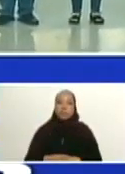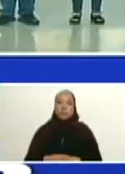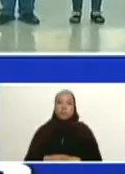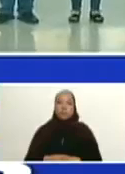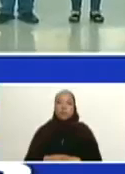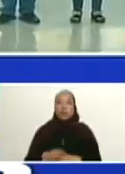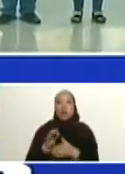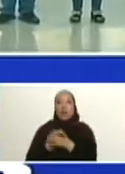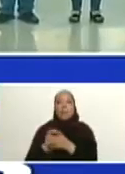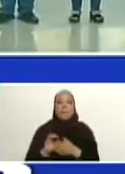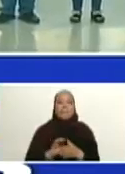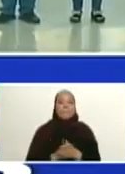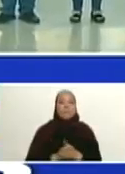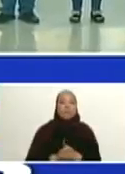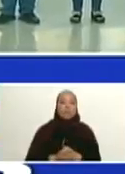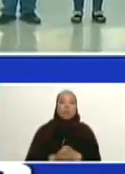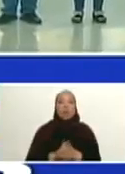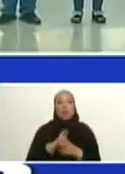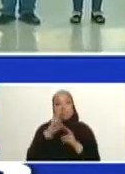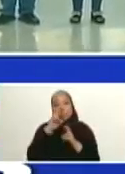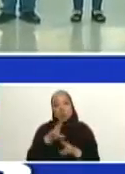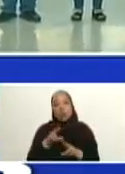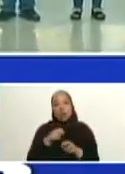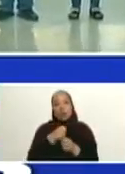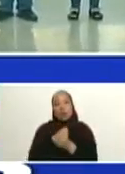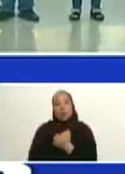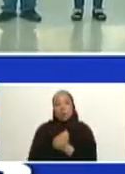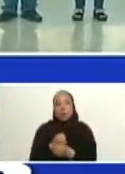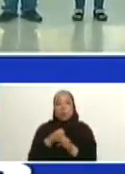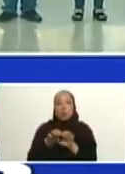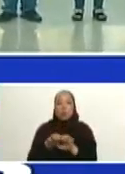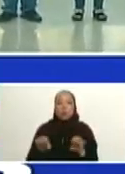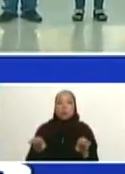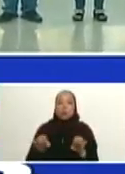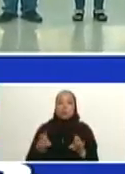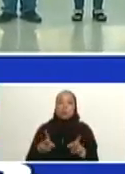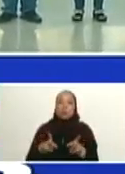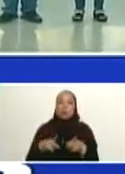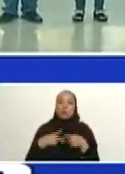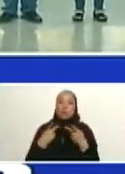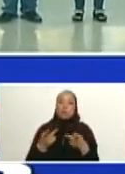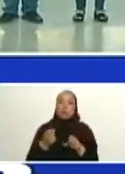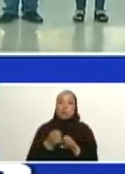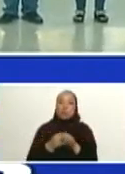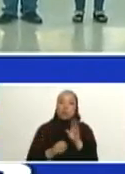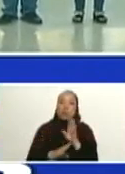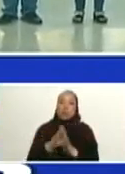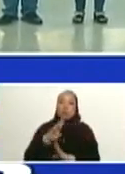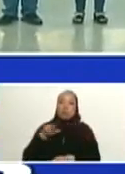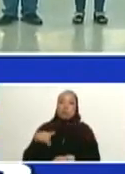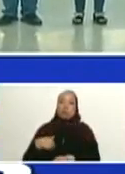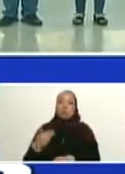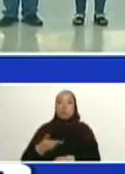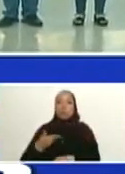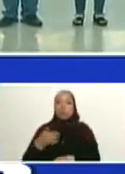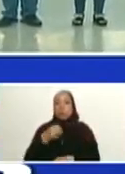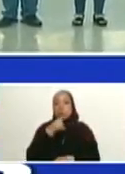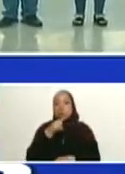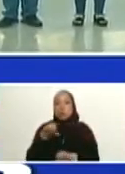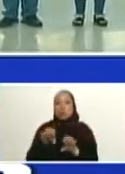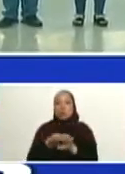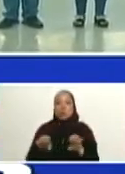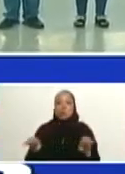de solidaridad, de respeto, de amor, educación en valores, avanzar, es lo más importante, educación en